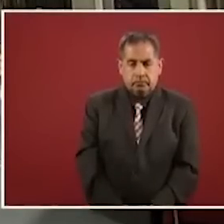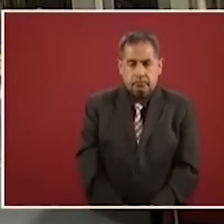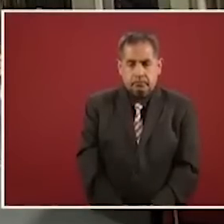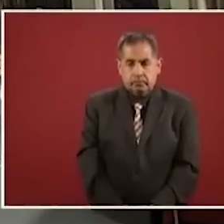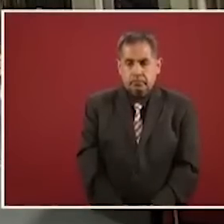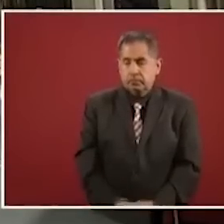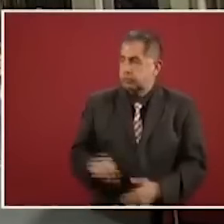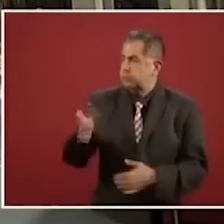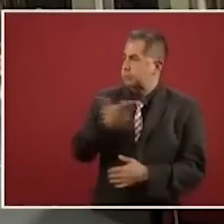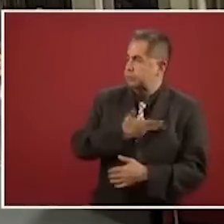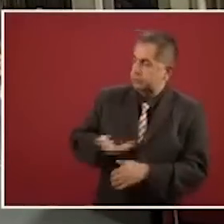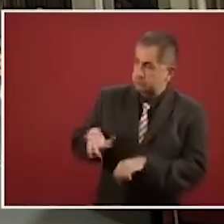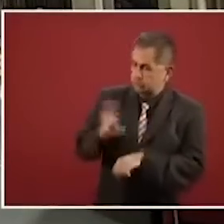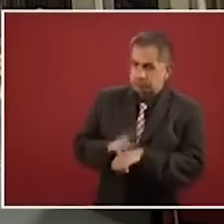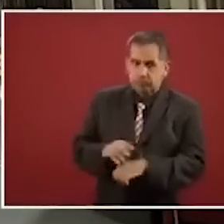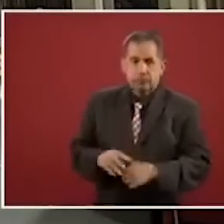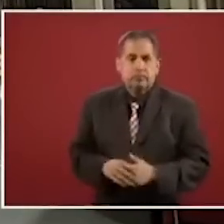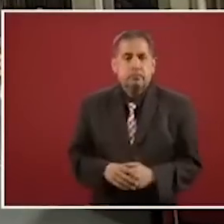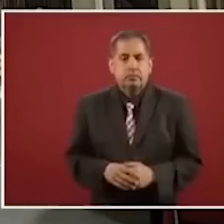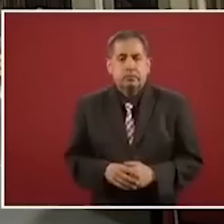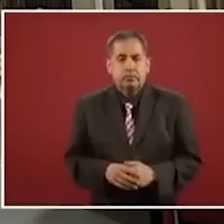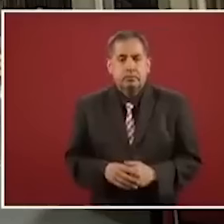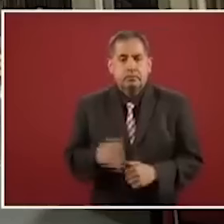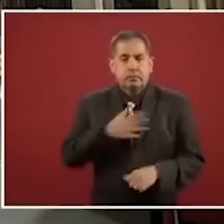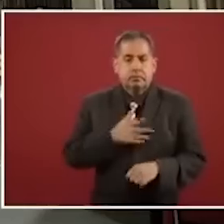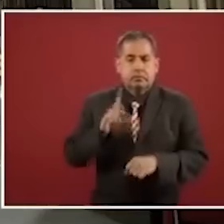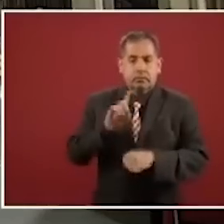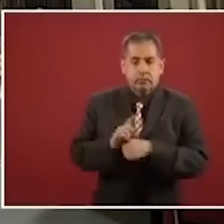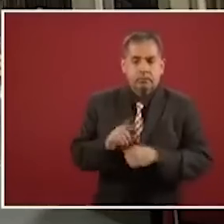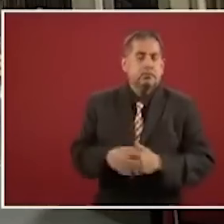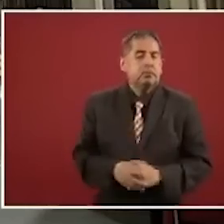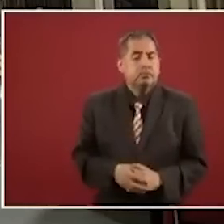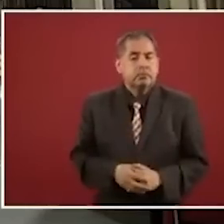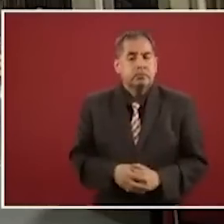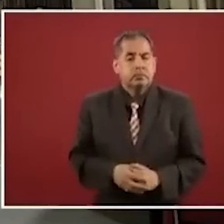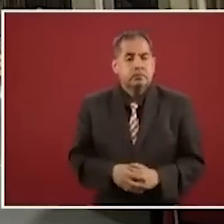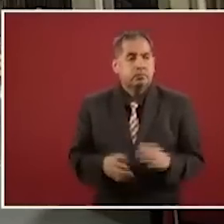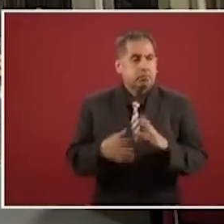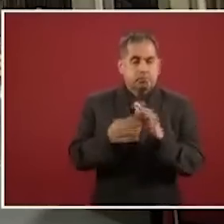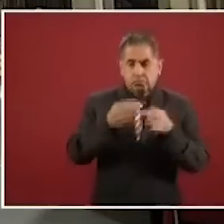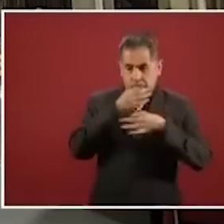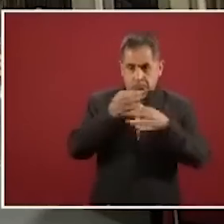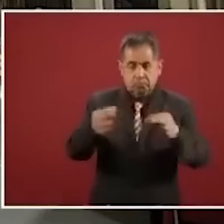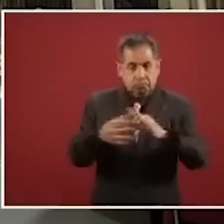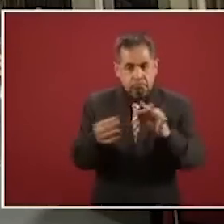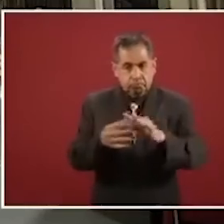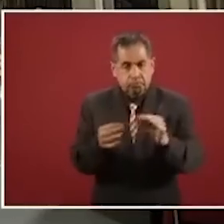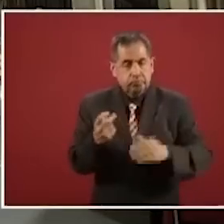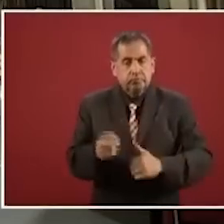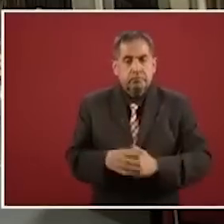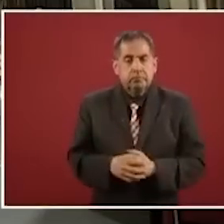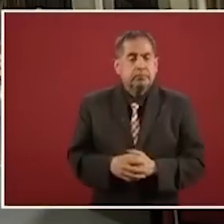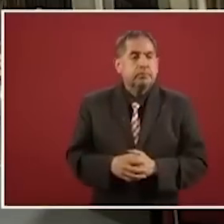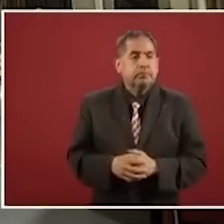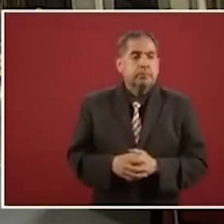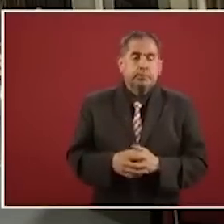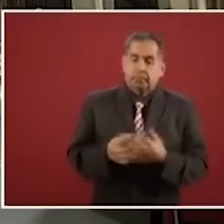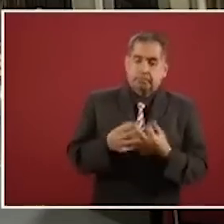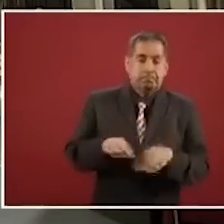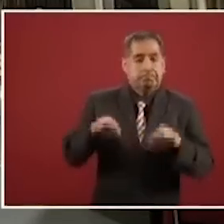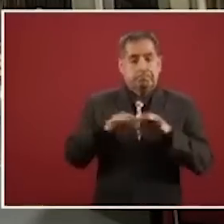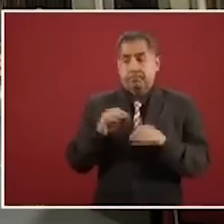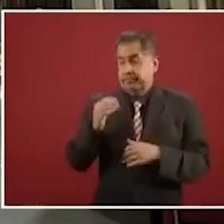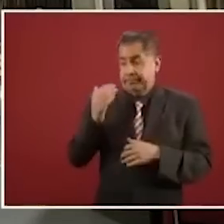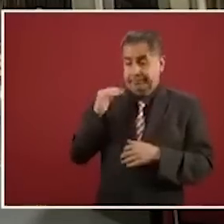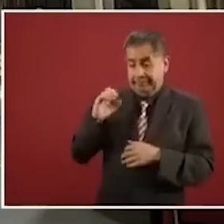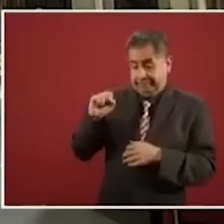Señor presidente, con su permiso. Buenos días, señores. Nada más anunciarles que a partir de este importante evento que hubo este